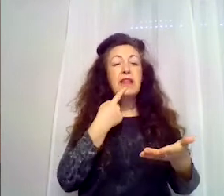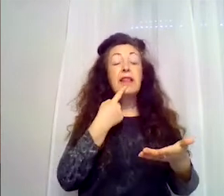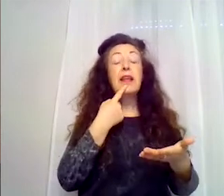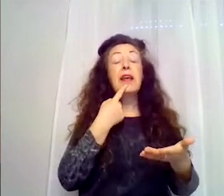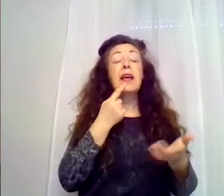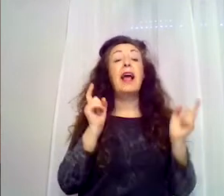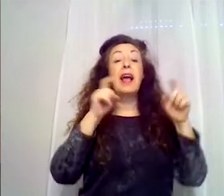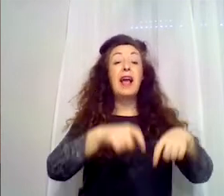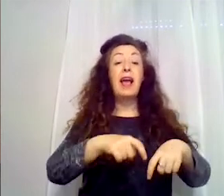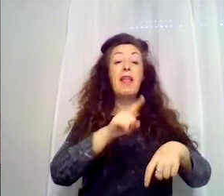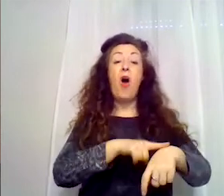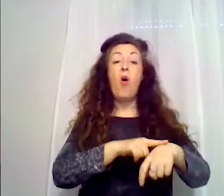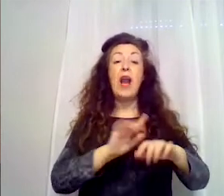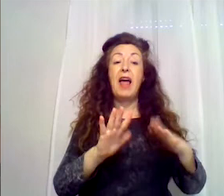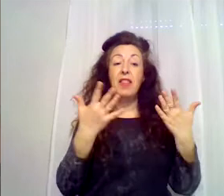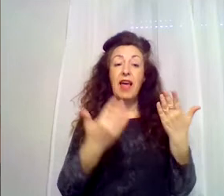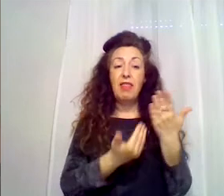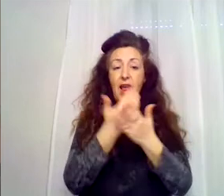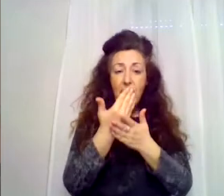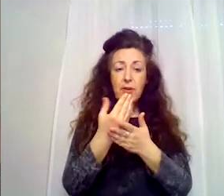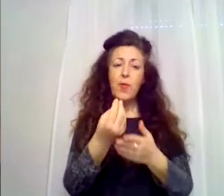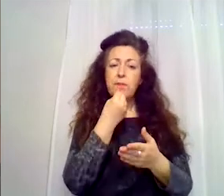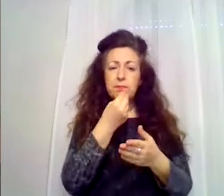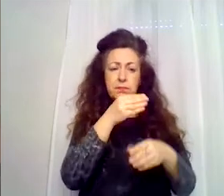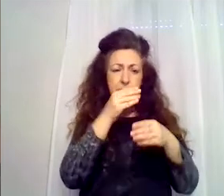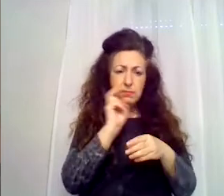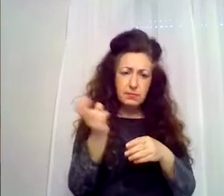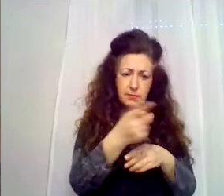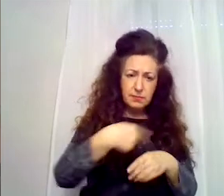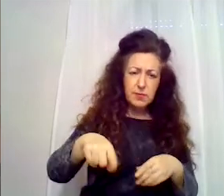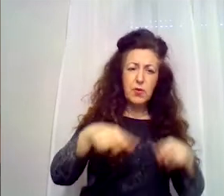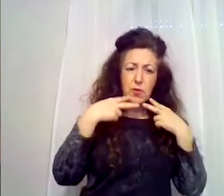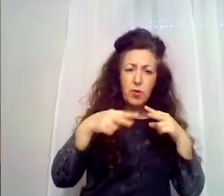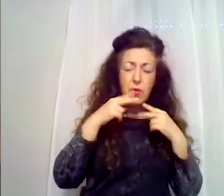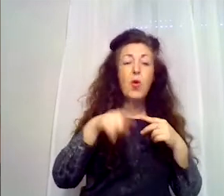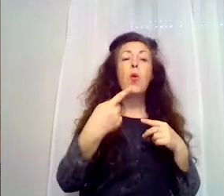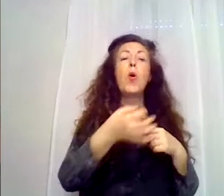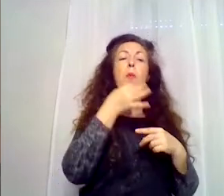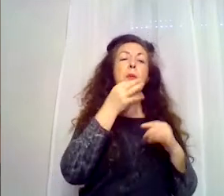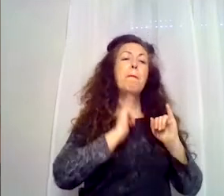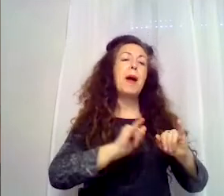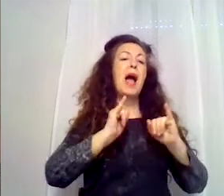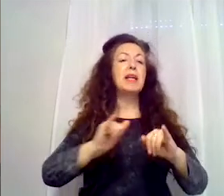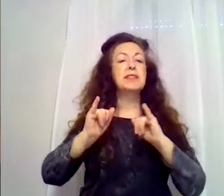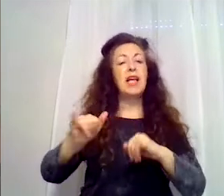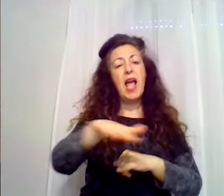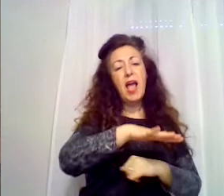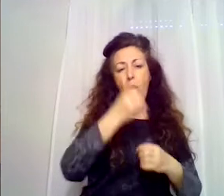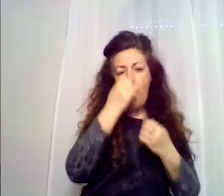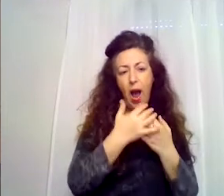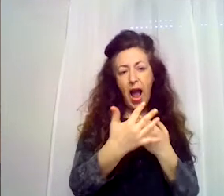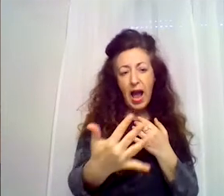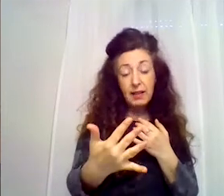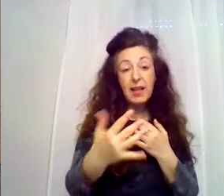estaban relacionados con el servicio secreto, así que podía ser, intuimos, pues una reunión de amigos, una reunión de espías